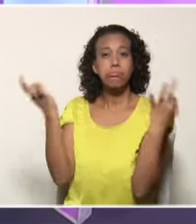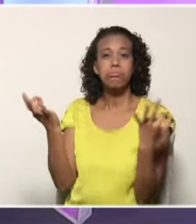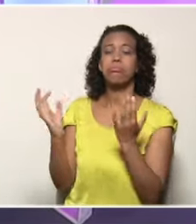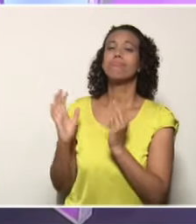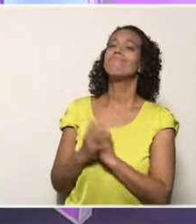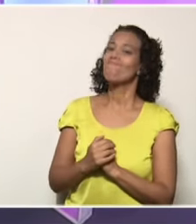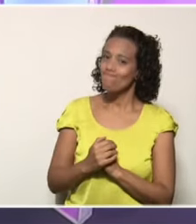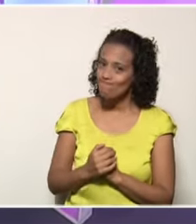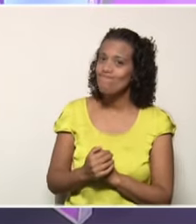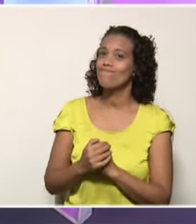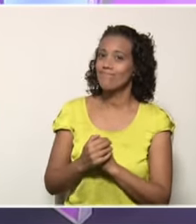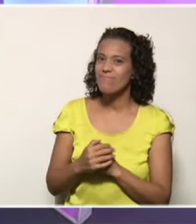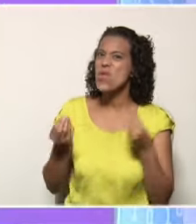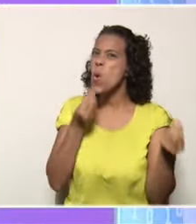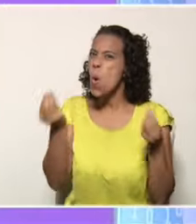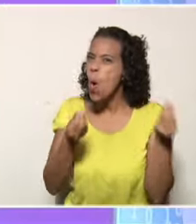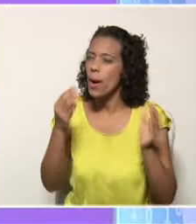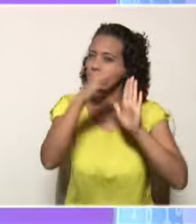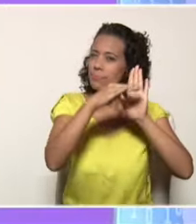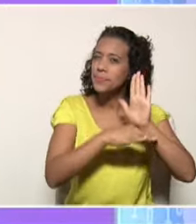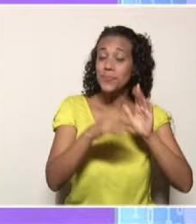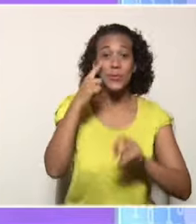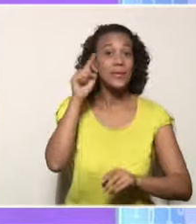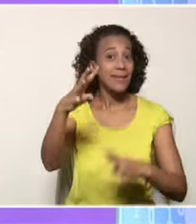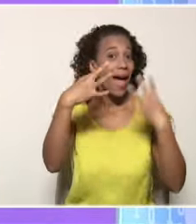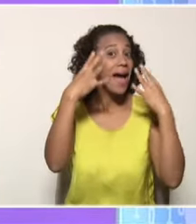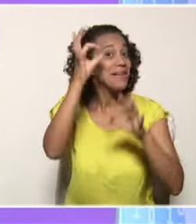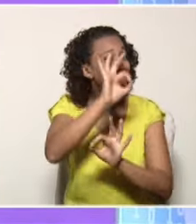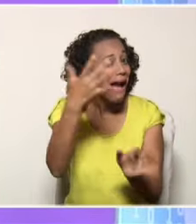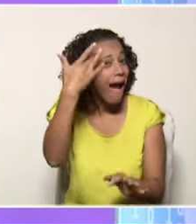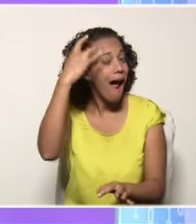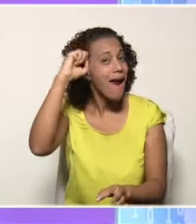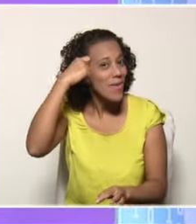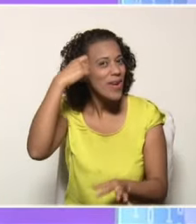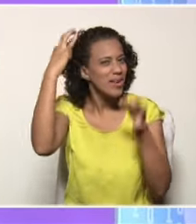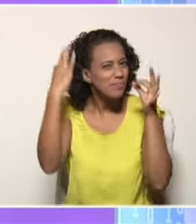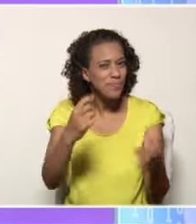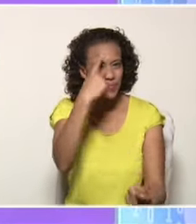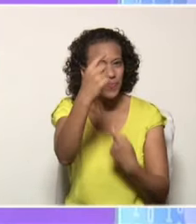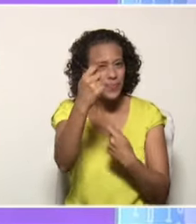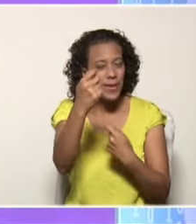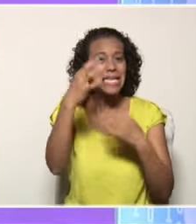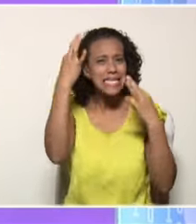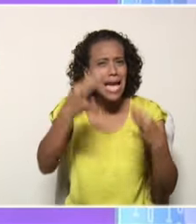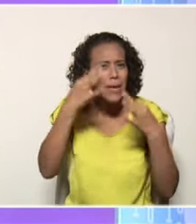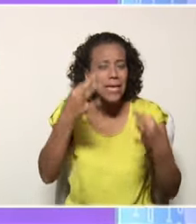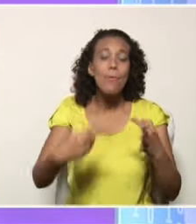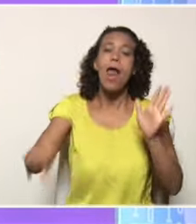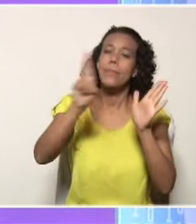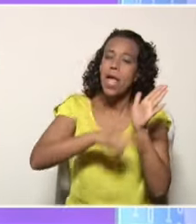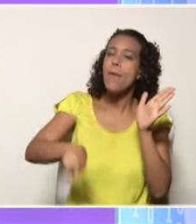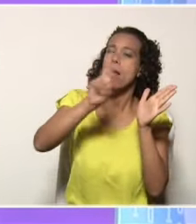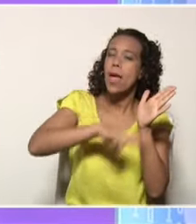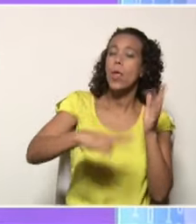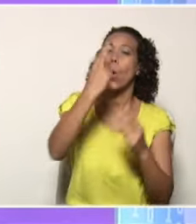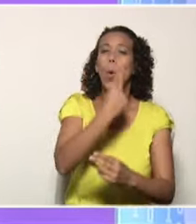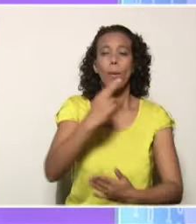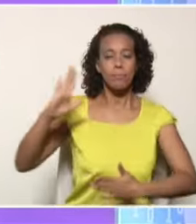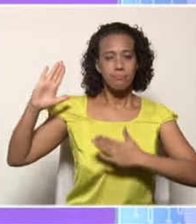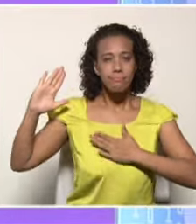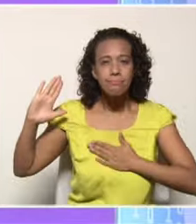el COVID-19. ¿Cuáles son? Ustedes lo saben bien y lo recuerdan. Por eso nosotros siempre reafirmamos el